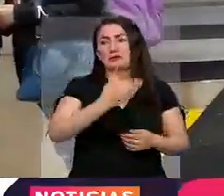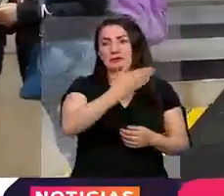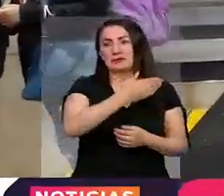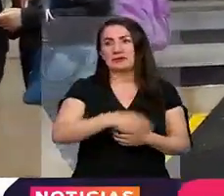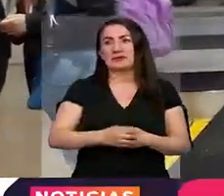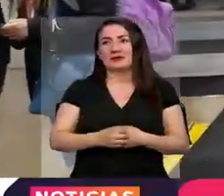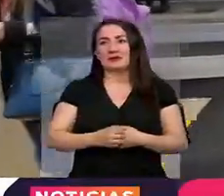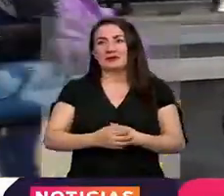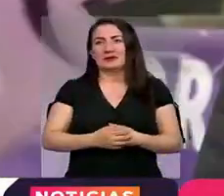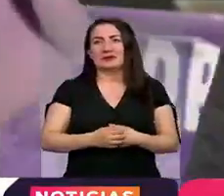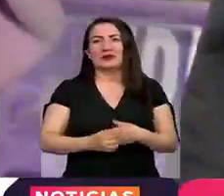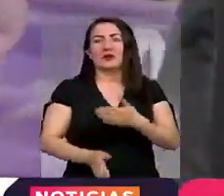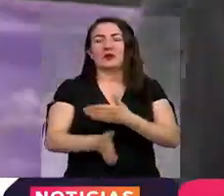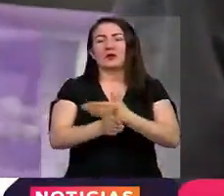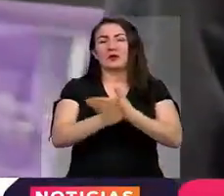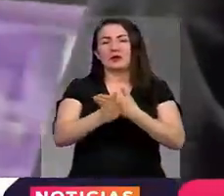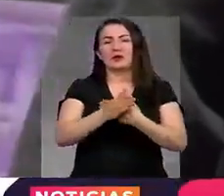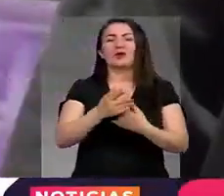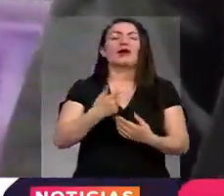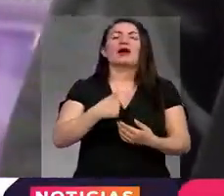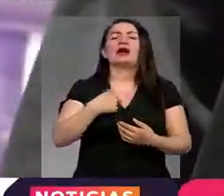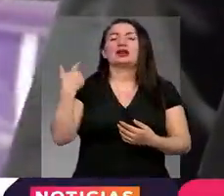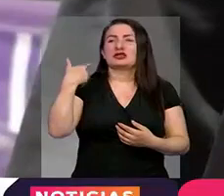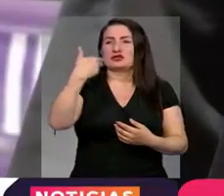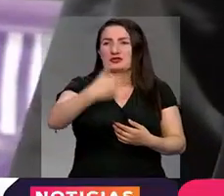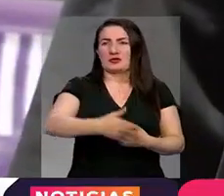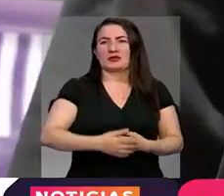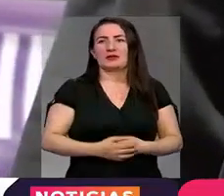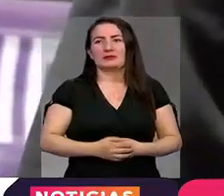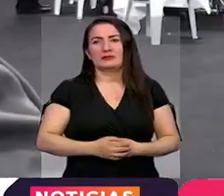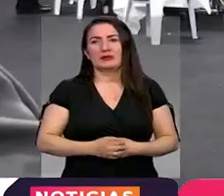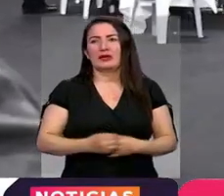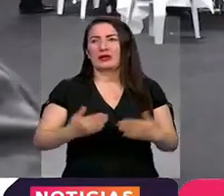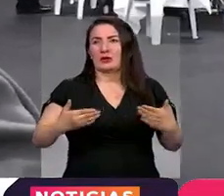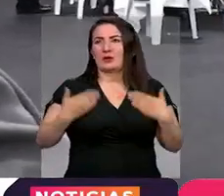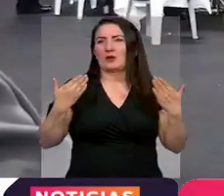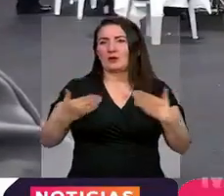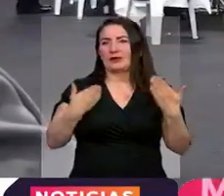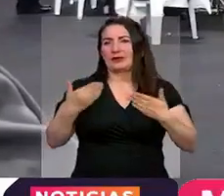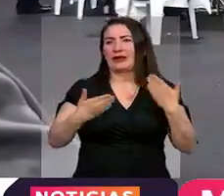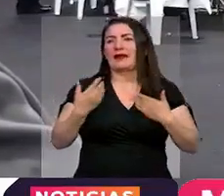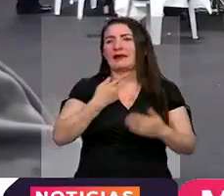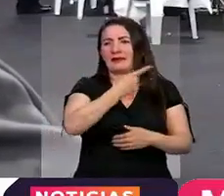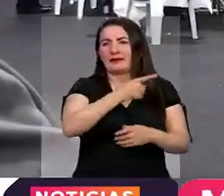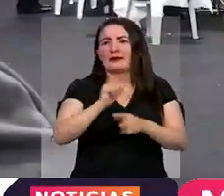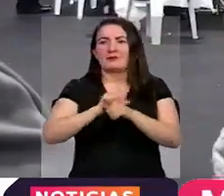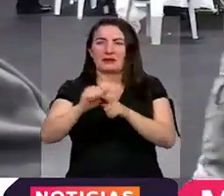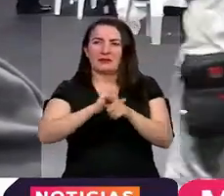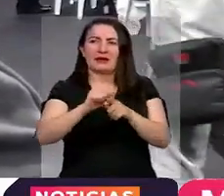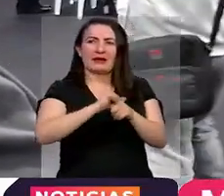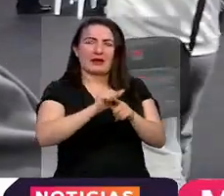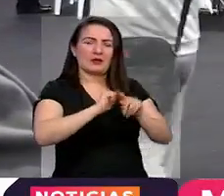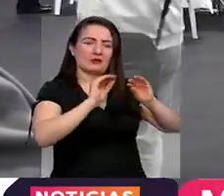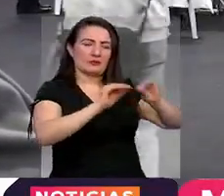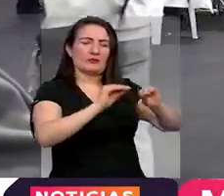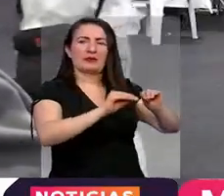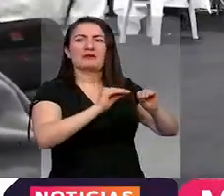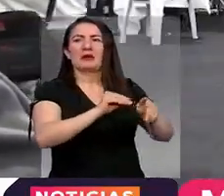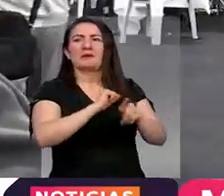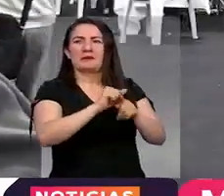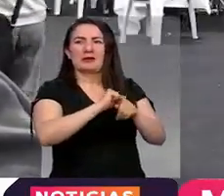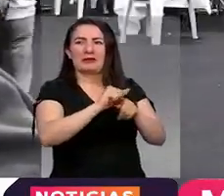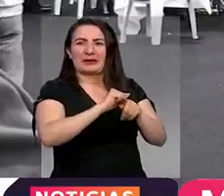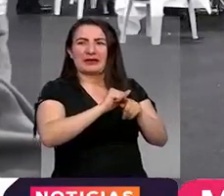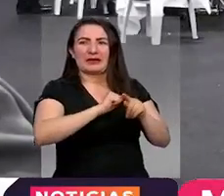Isabel Urrutia continúa escribiendo su historia con letras doradas. Estoy muy contenta por la preparación que se hizo con él, que fue el hecho